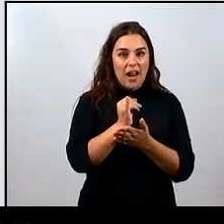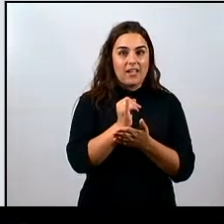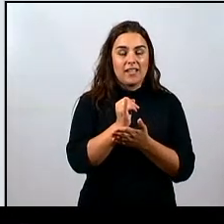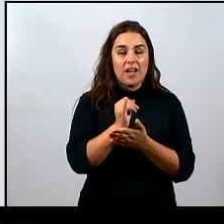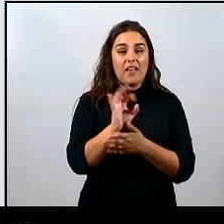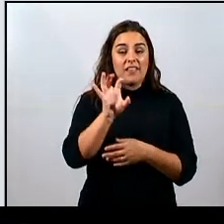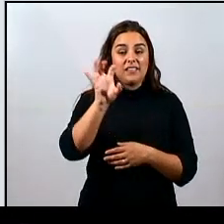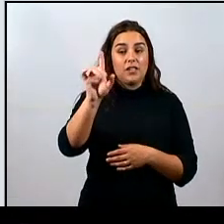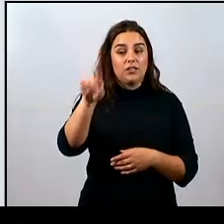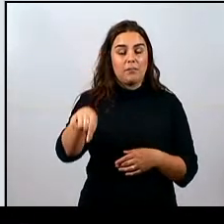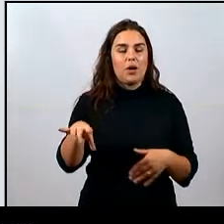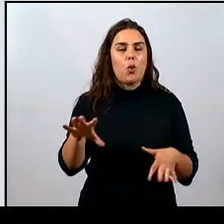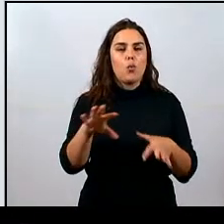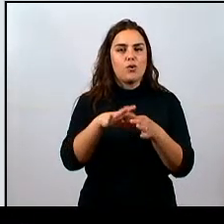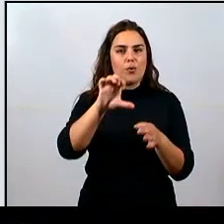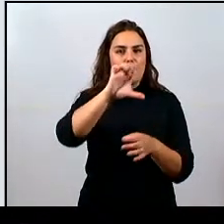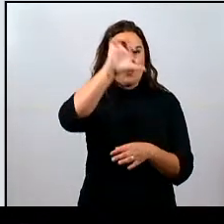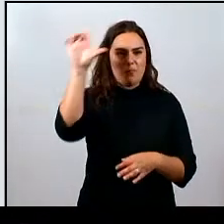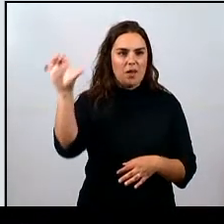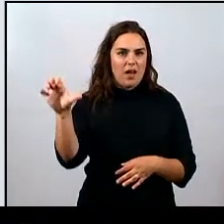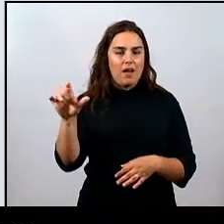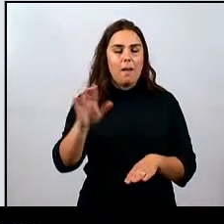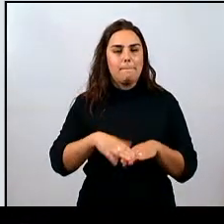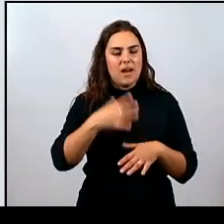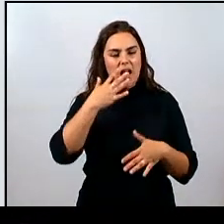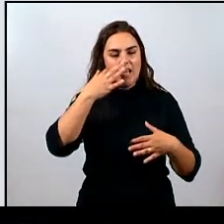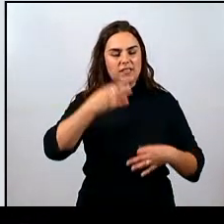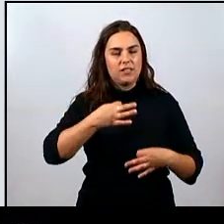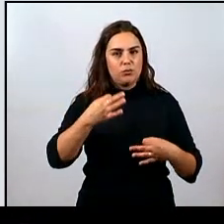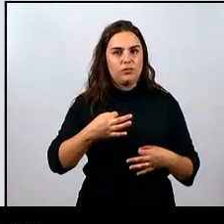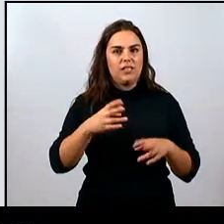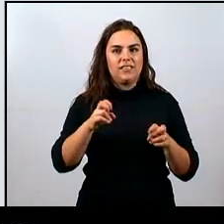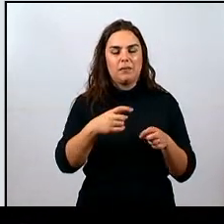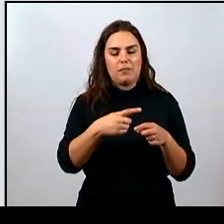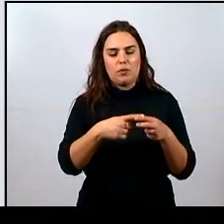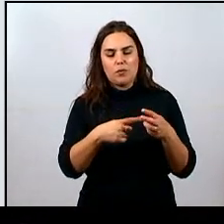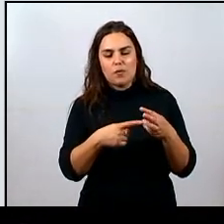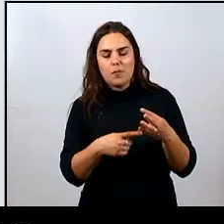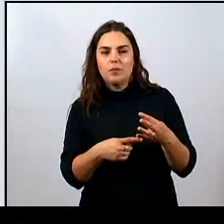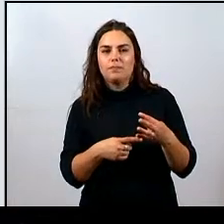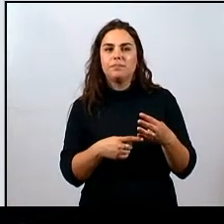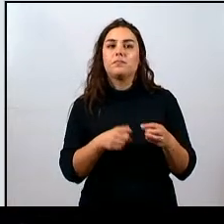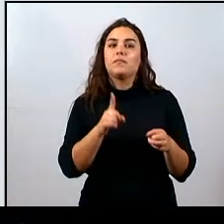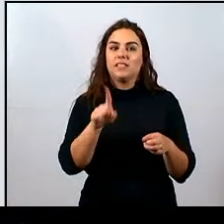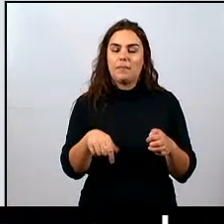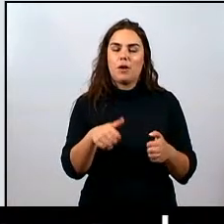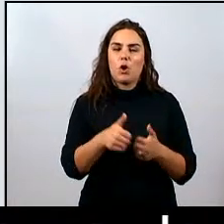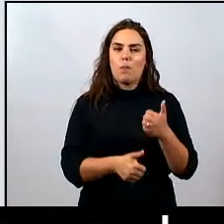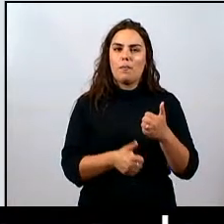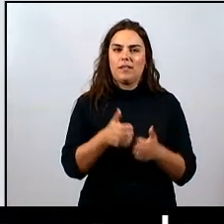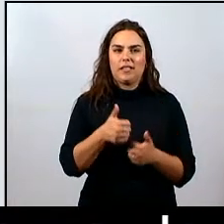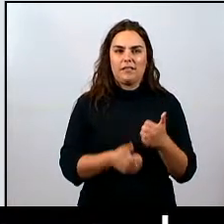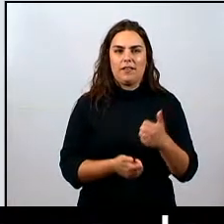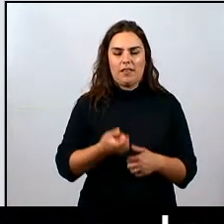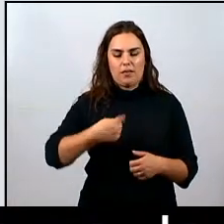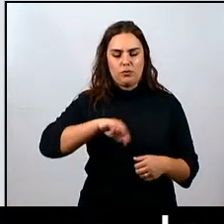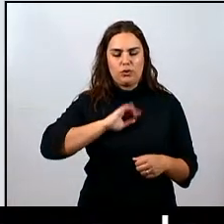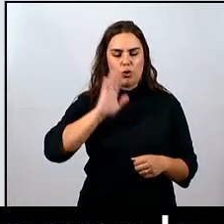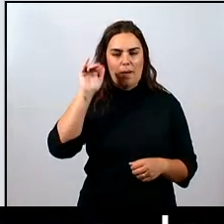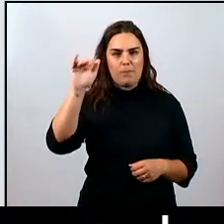y también de la Unión Europea asegure la rentabilidad de los productores y también la competitividad de nuestro